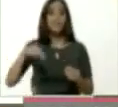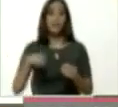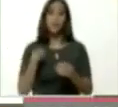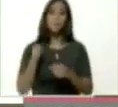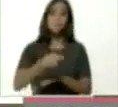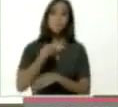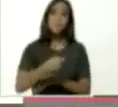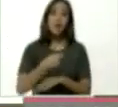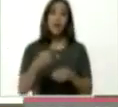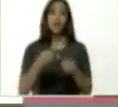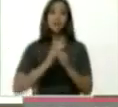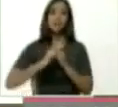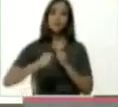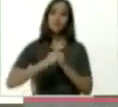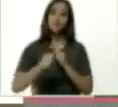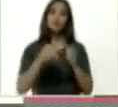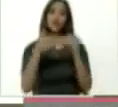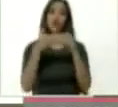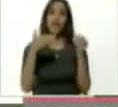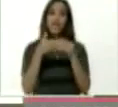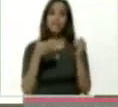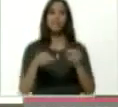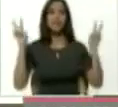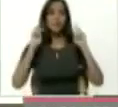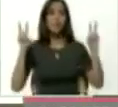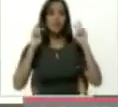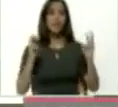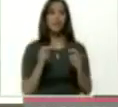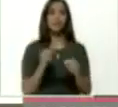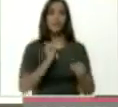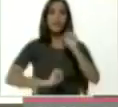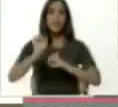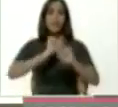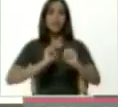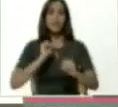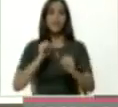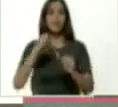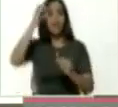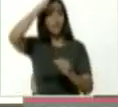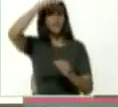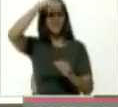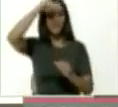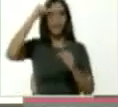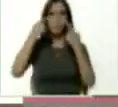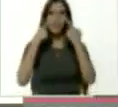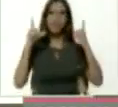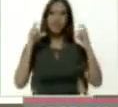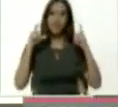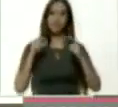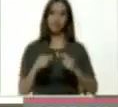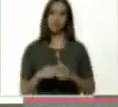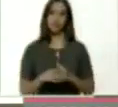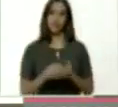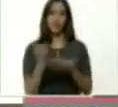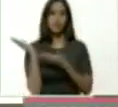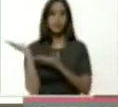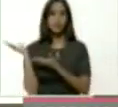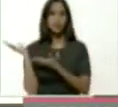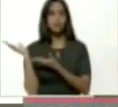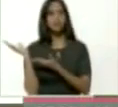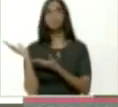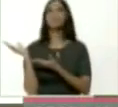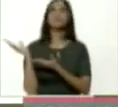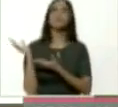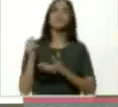Brasil para supuestamente defender la Amazonía. Se gastaron la plata y empezaron a... Miren esa foto. Se ve desde